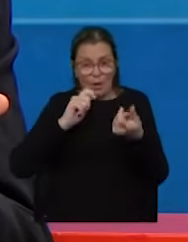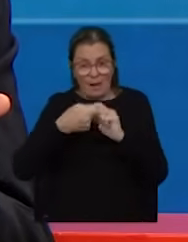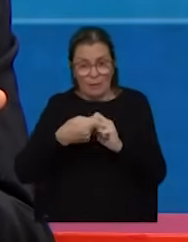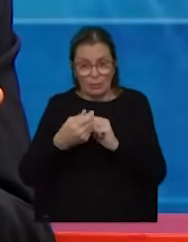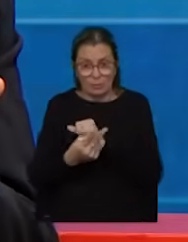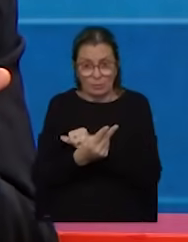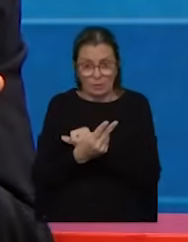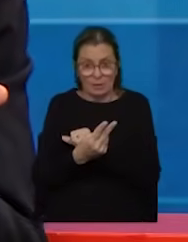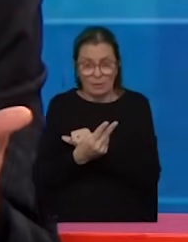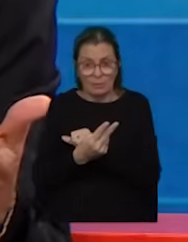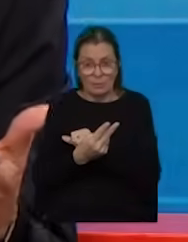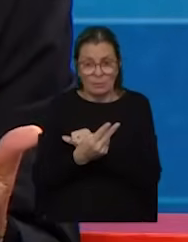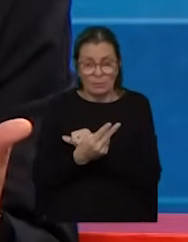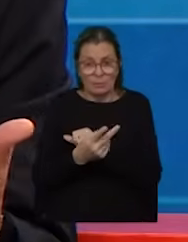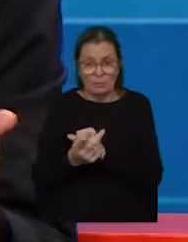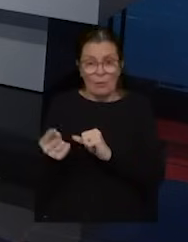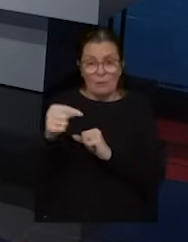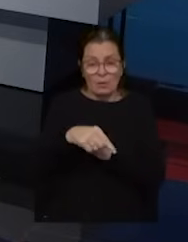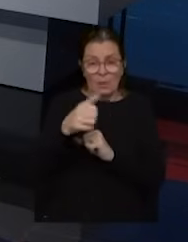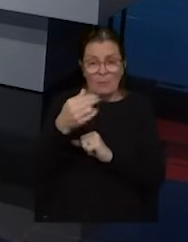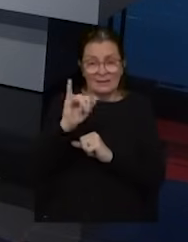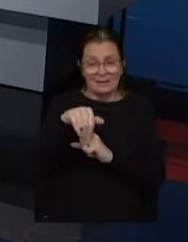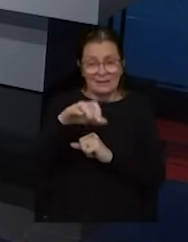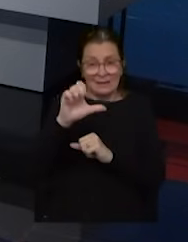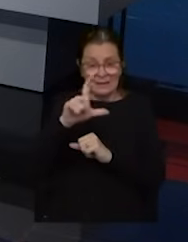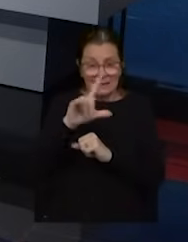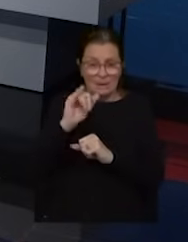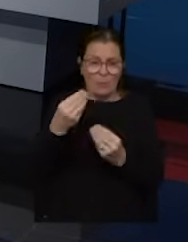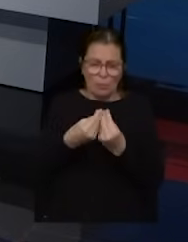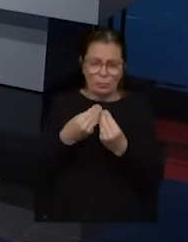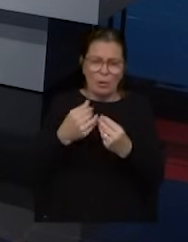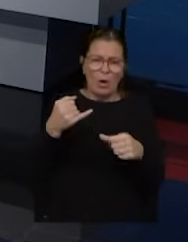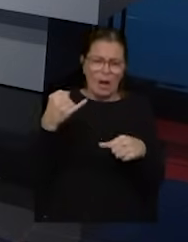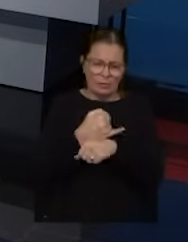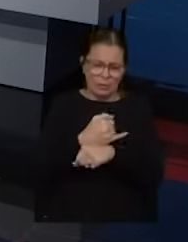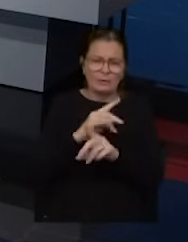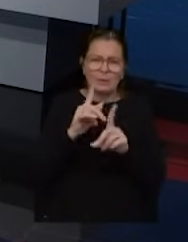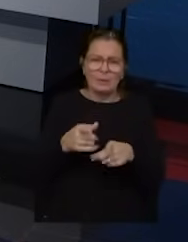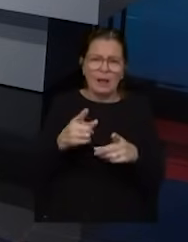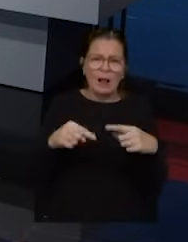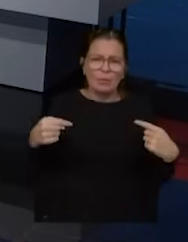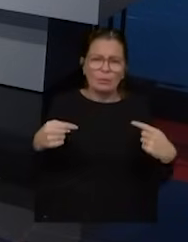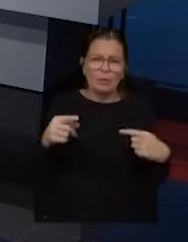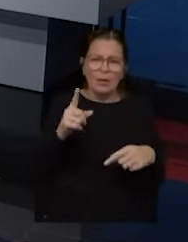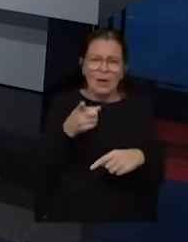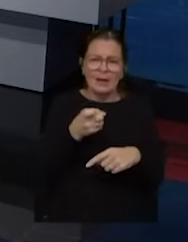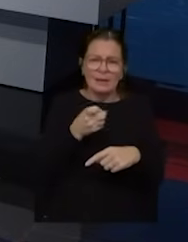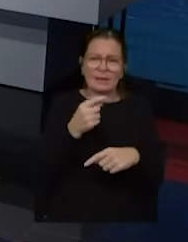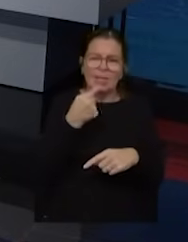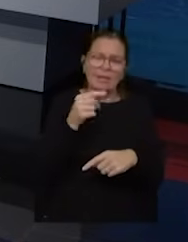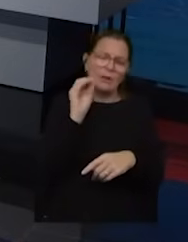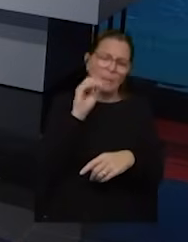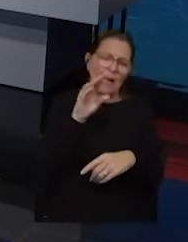seguridad Cuando asumió martinelli que puude haber cometido muchos errores hacer algunos algunos este algunos tweets que ahora sacaron no